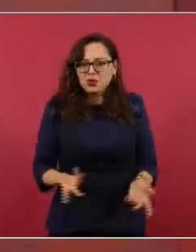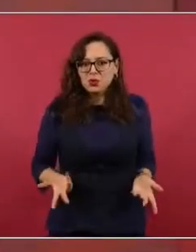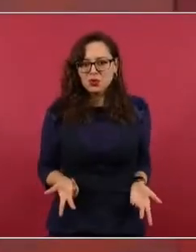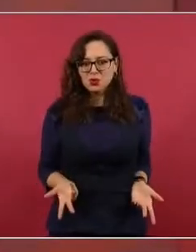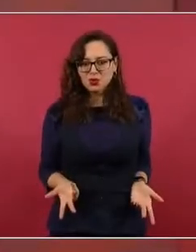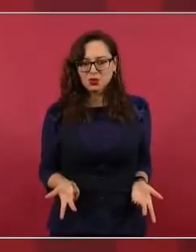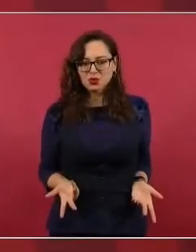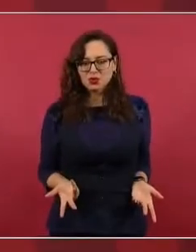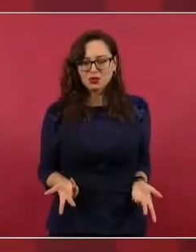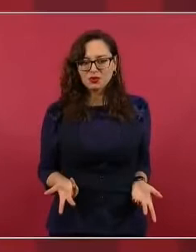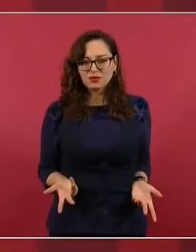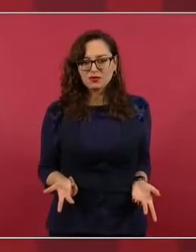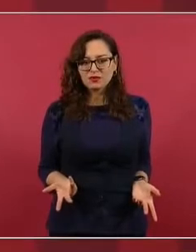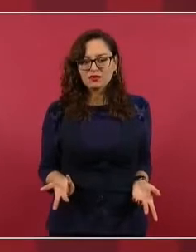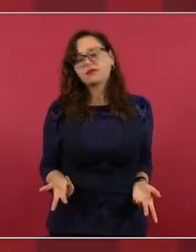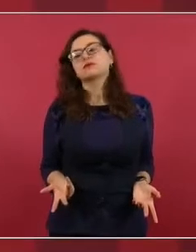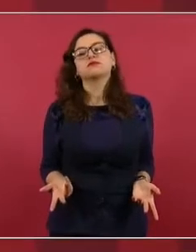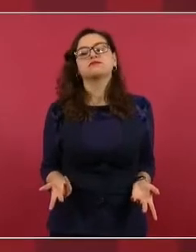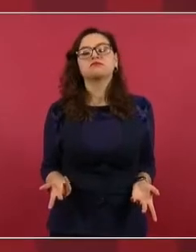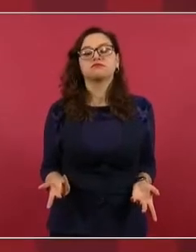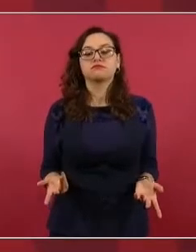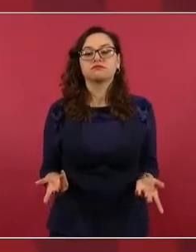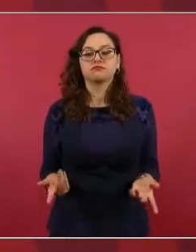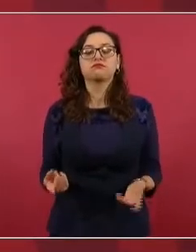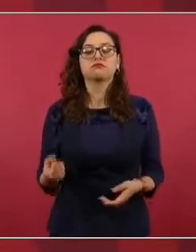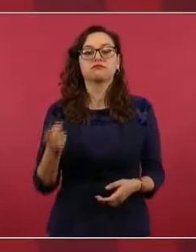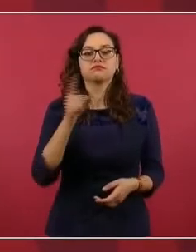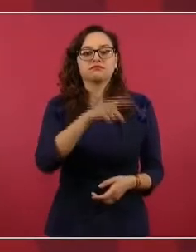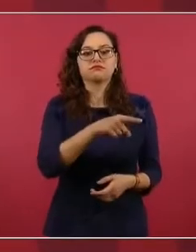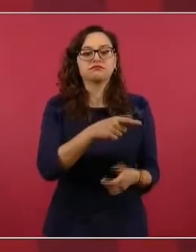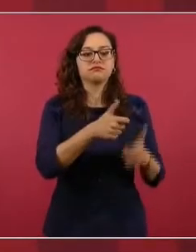embajador de Felipe Calderón en Washington,